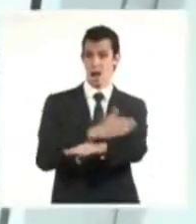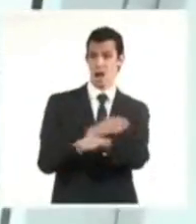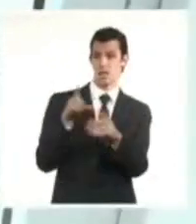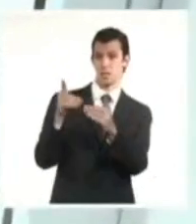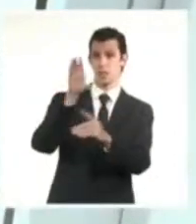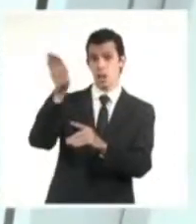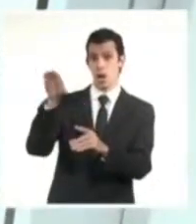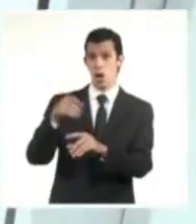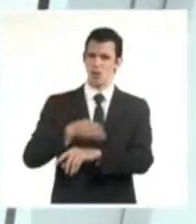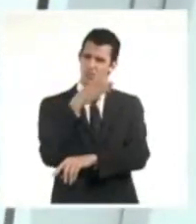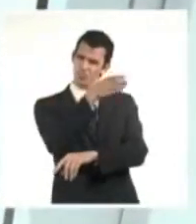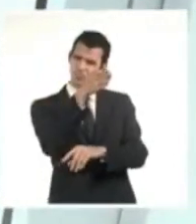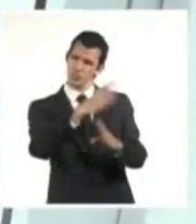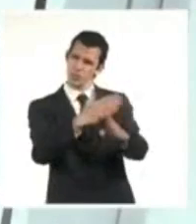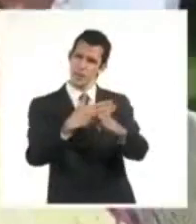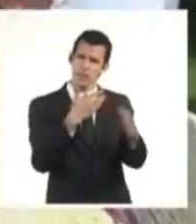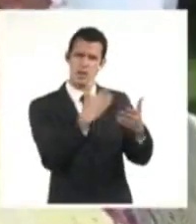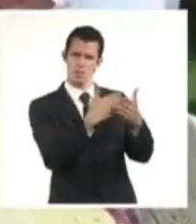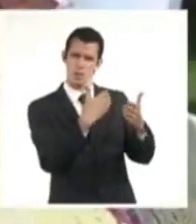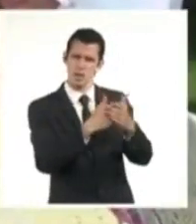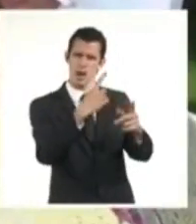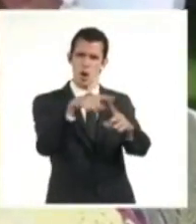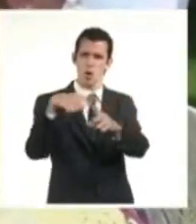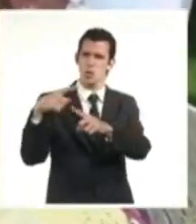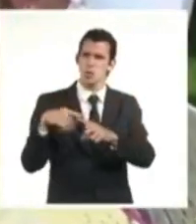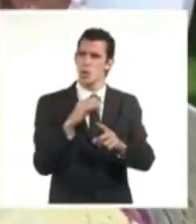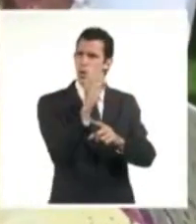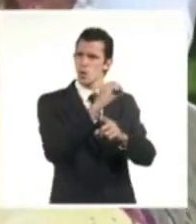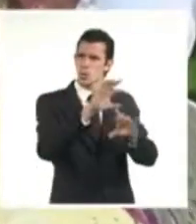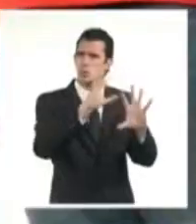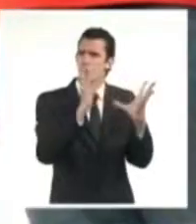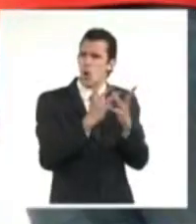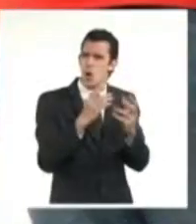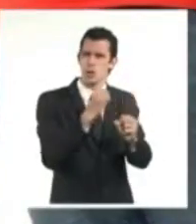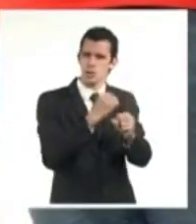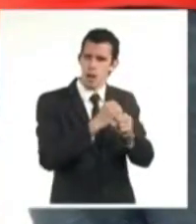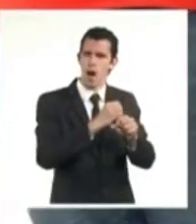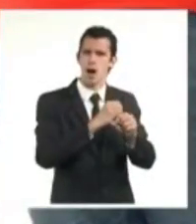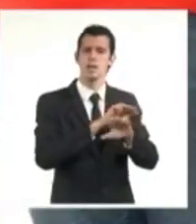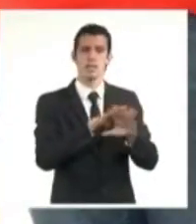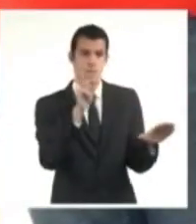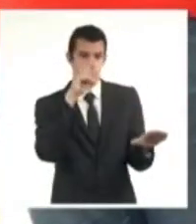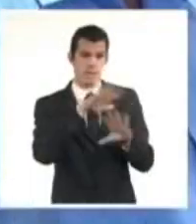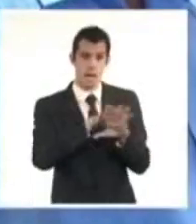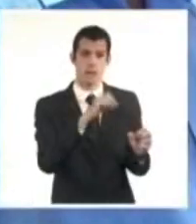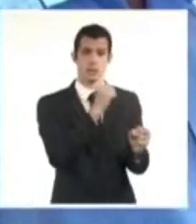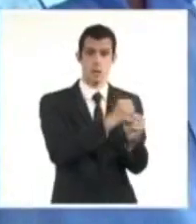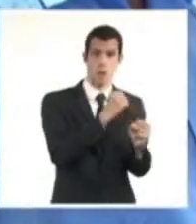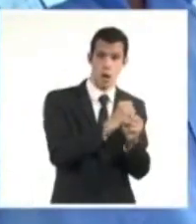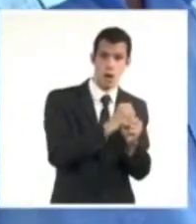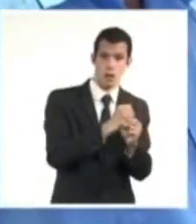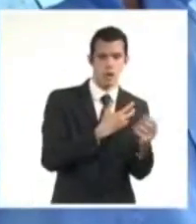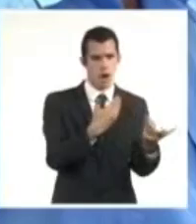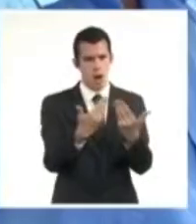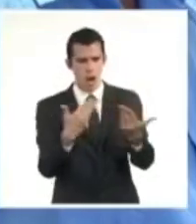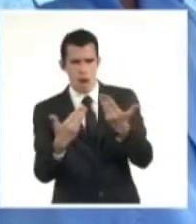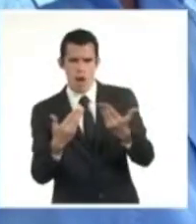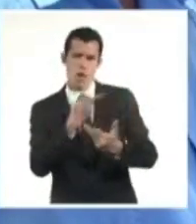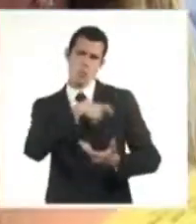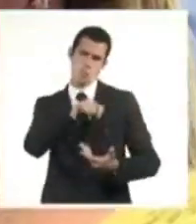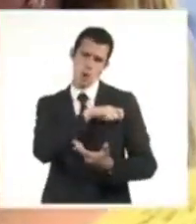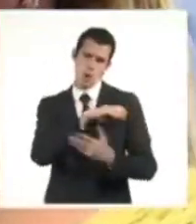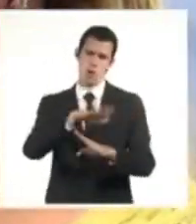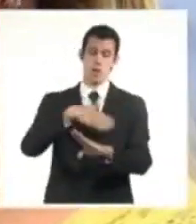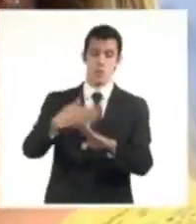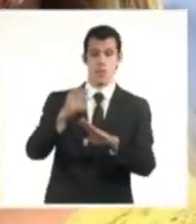llegar a santa ifigenia es nutrirse de valores patrióticos y de la historia del país como punto de partida para avanzar